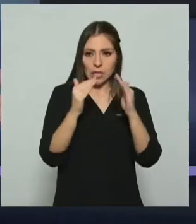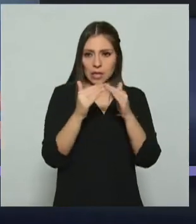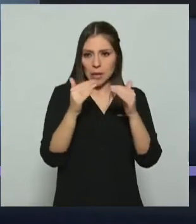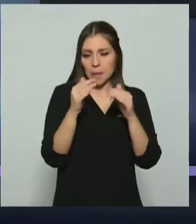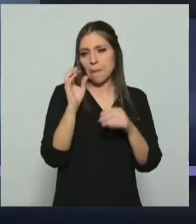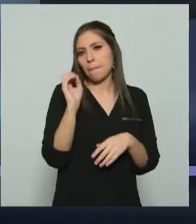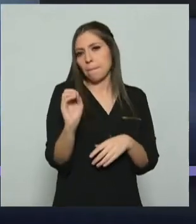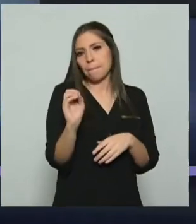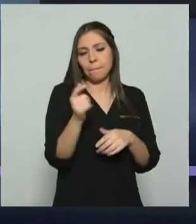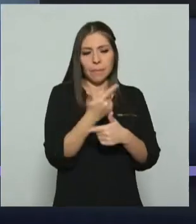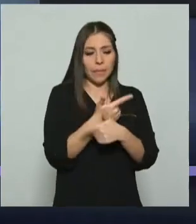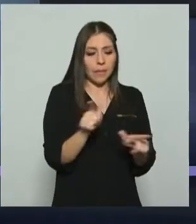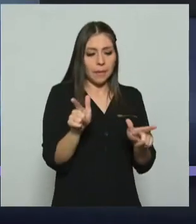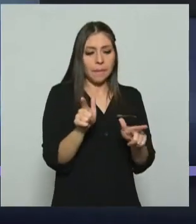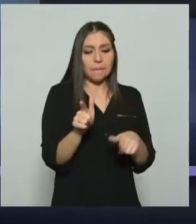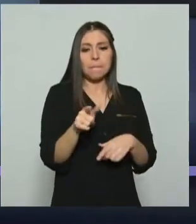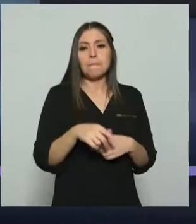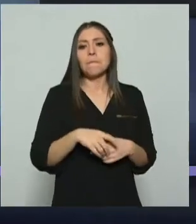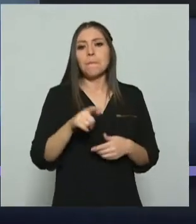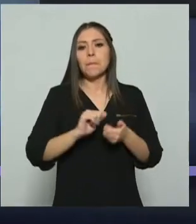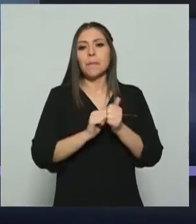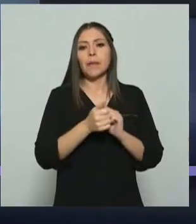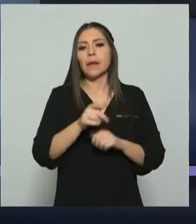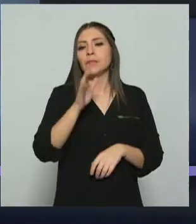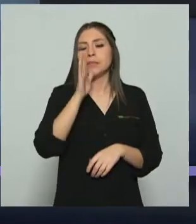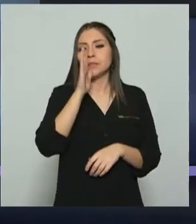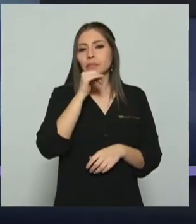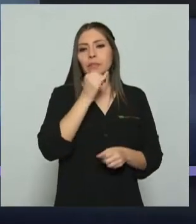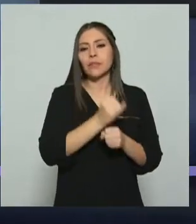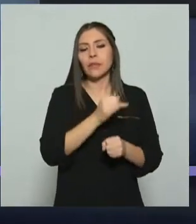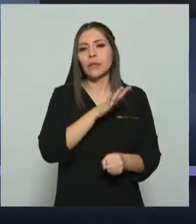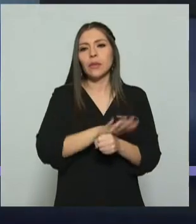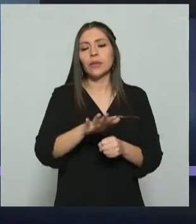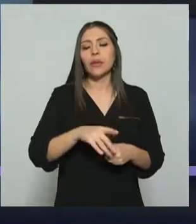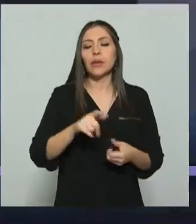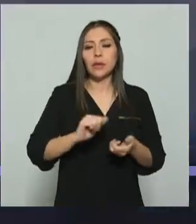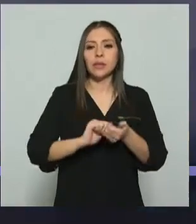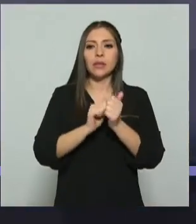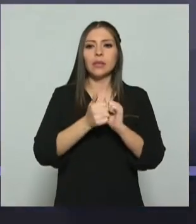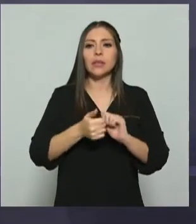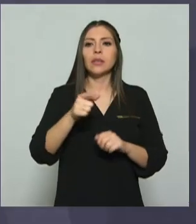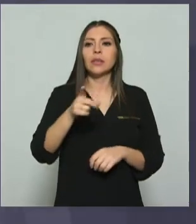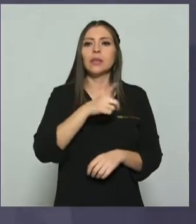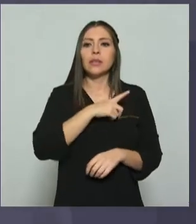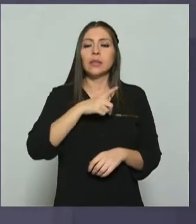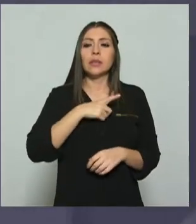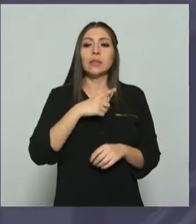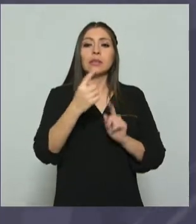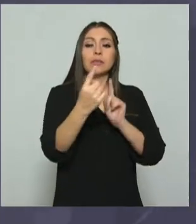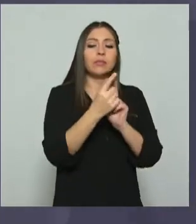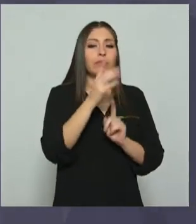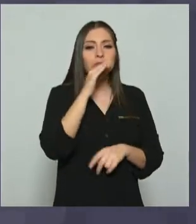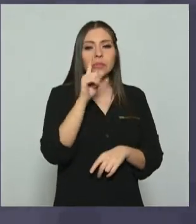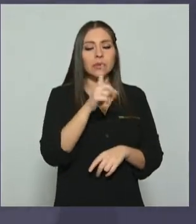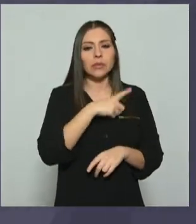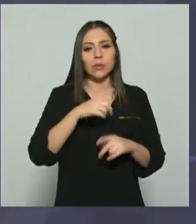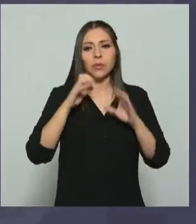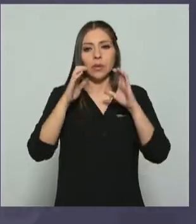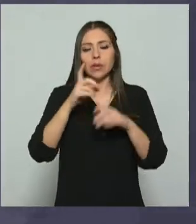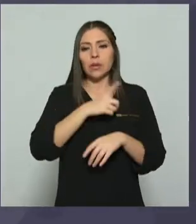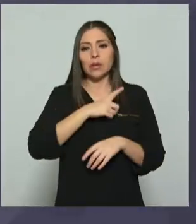bueno, vamos a decirlo en libertad, lo que no puede hacer es acercarse a la víctima. No tiene que mantener distancia, tiene que tener una serie de cuidados y tendrá que